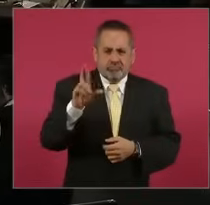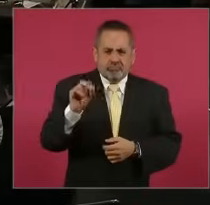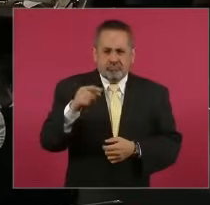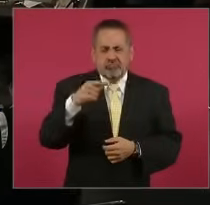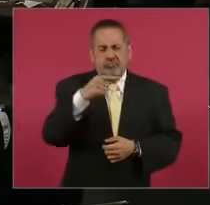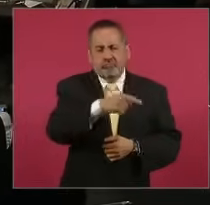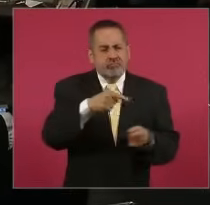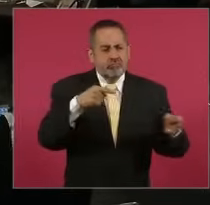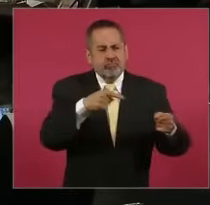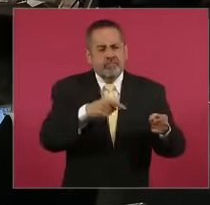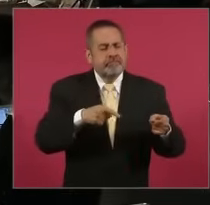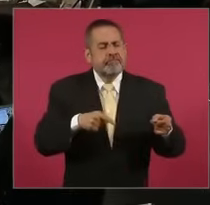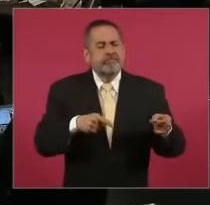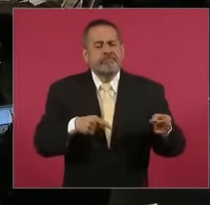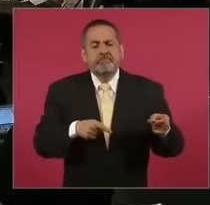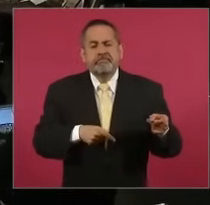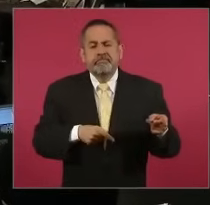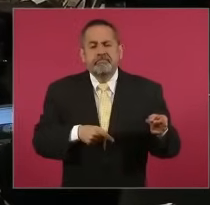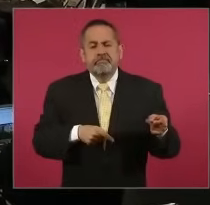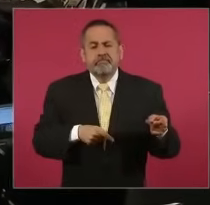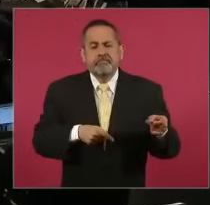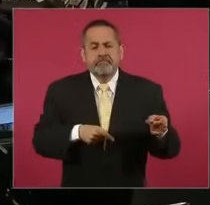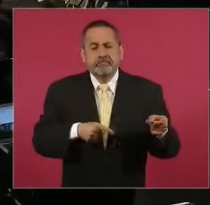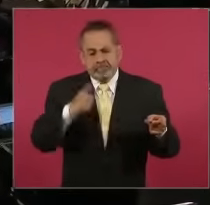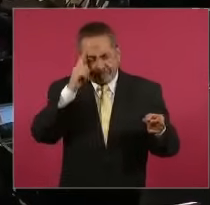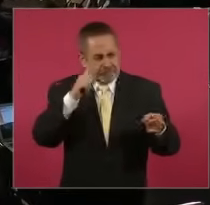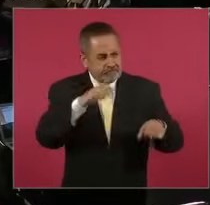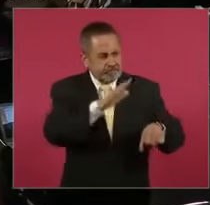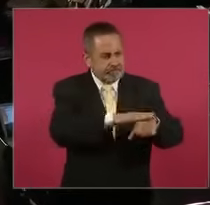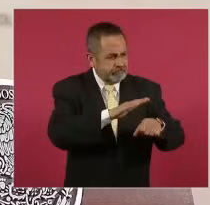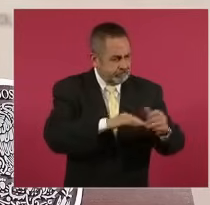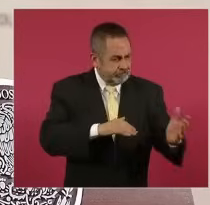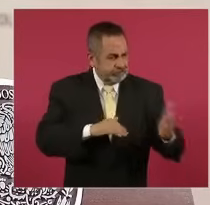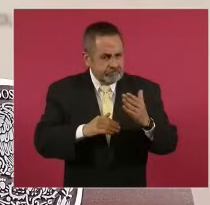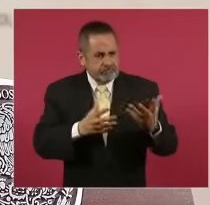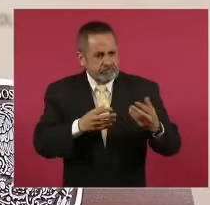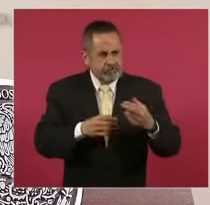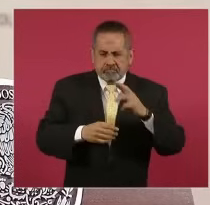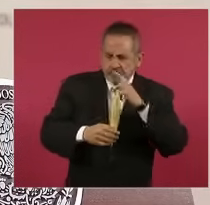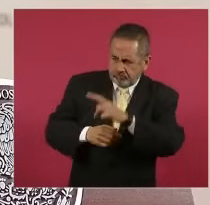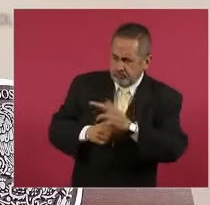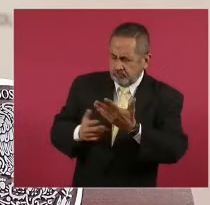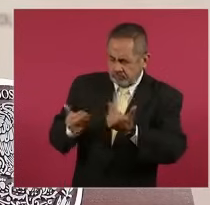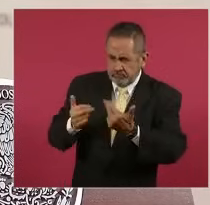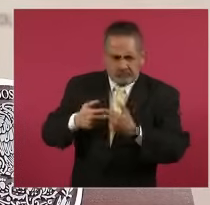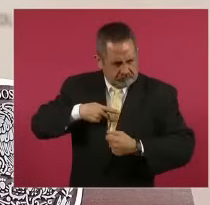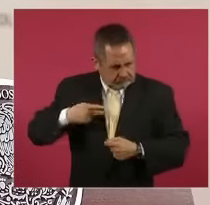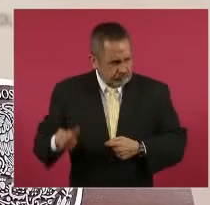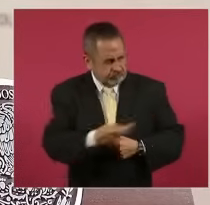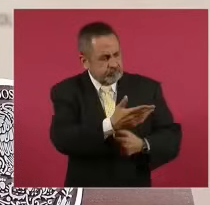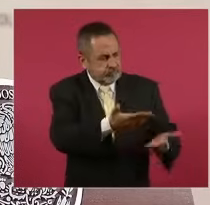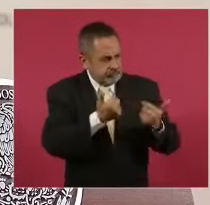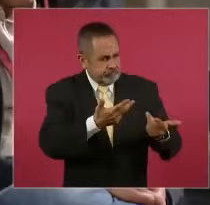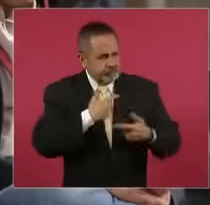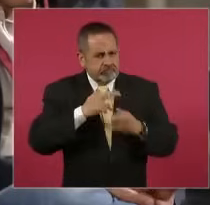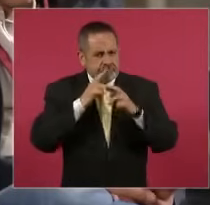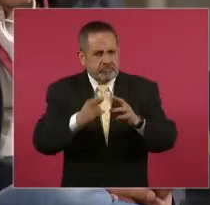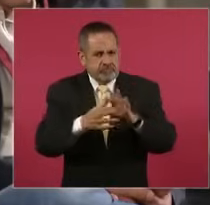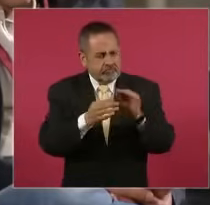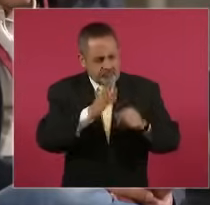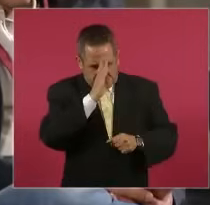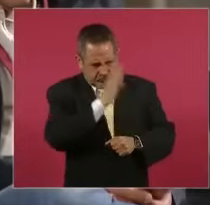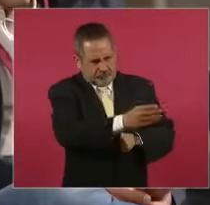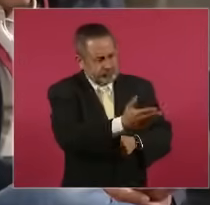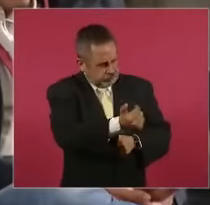Pro Juárez para invitarlos a responder esas preguntas, esas dudas de manera